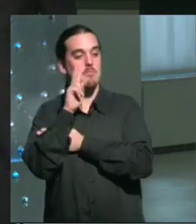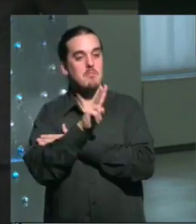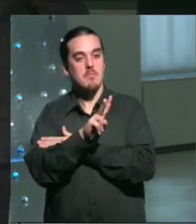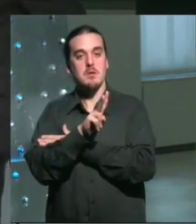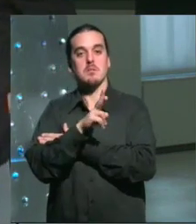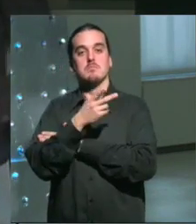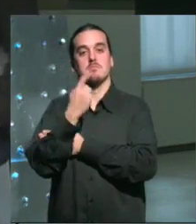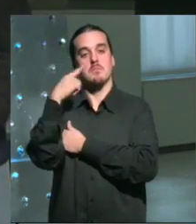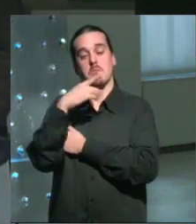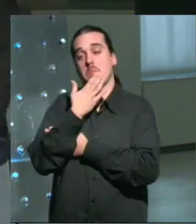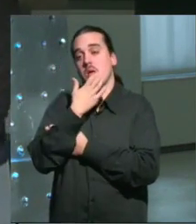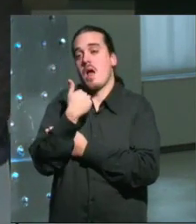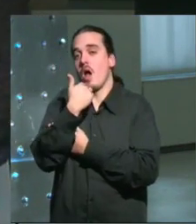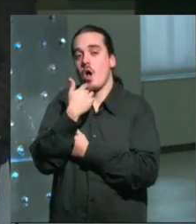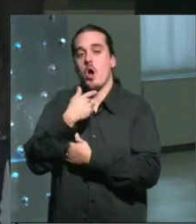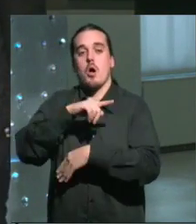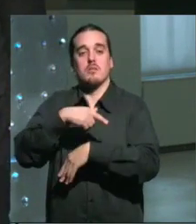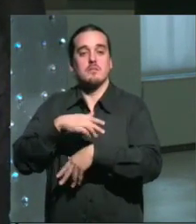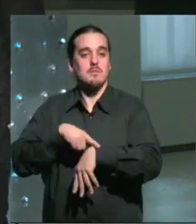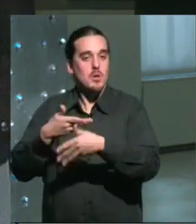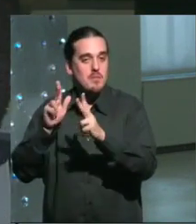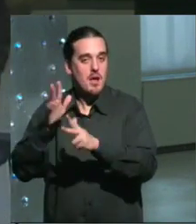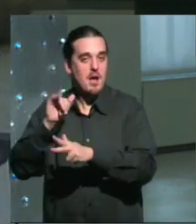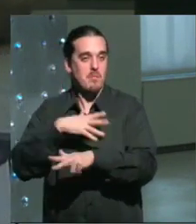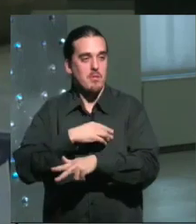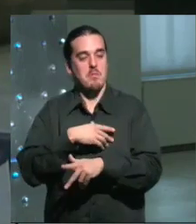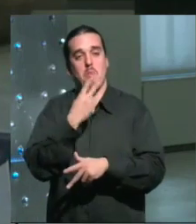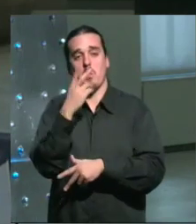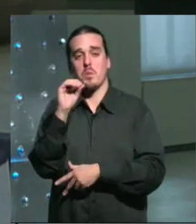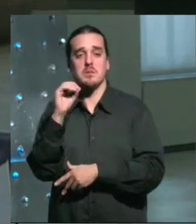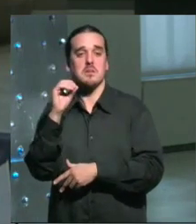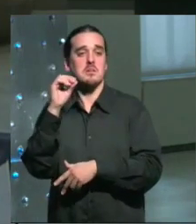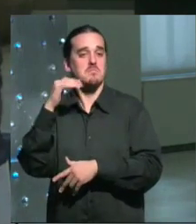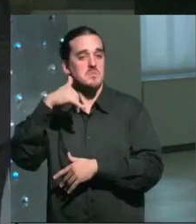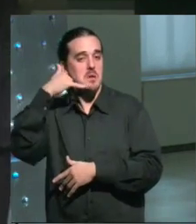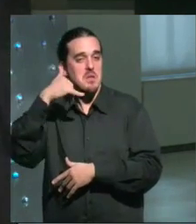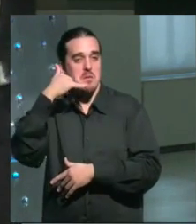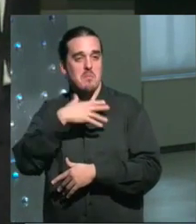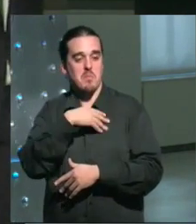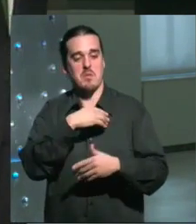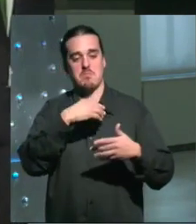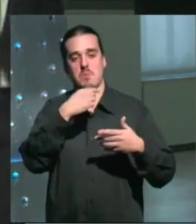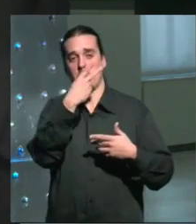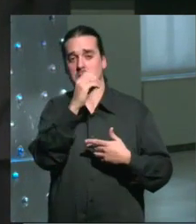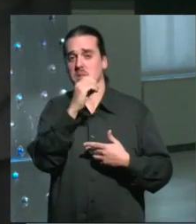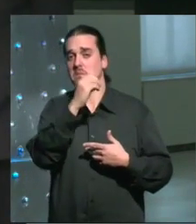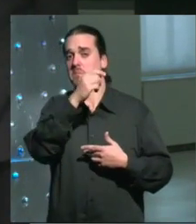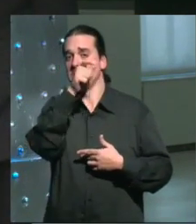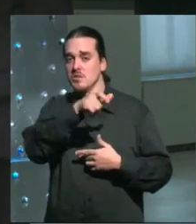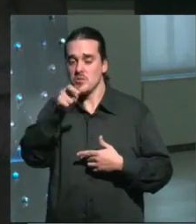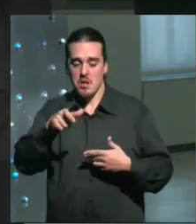base de datos, decía, voy a hacer 20 llamadas telefónicas en el estado de Ohio. Le salían los nombres y teléfonos de 20 personas indecisas a las que podía